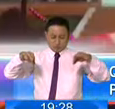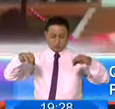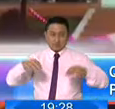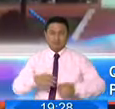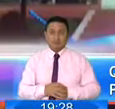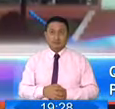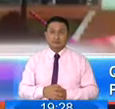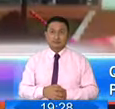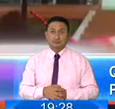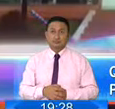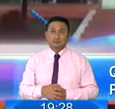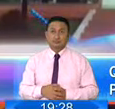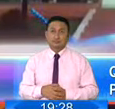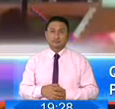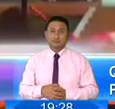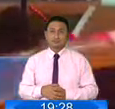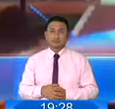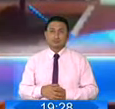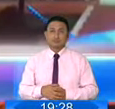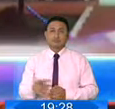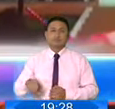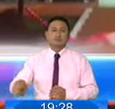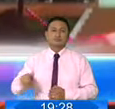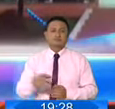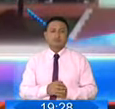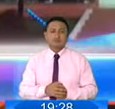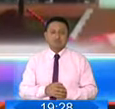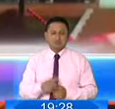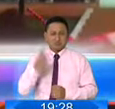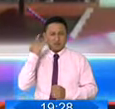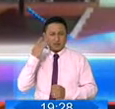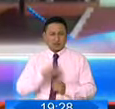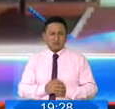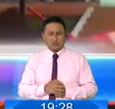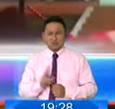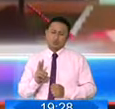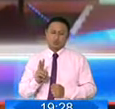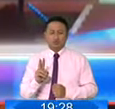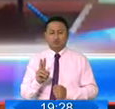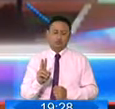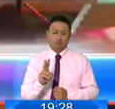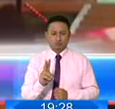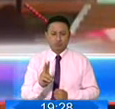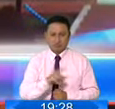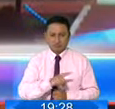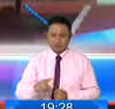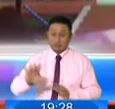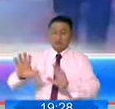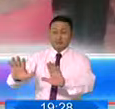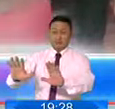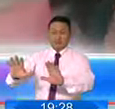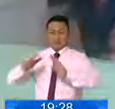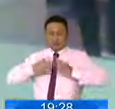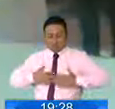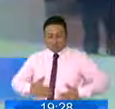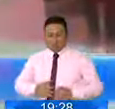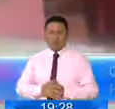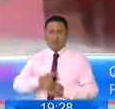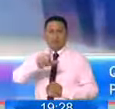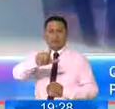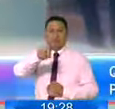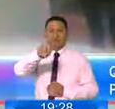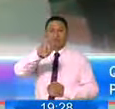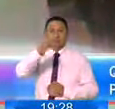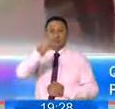Los mismos que se encontraban en una actitud inusual, por lo que se les procedió a realizar un registro minucioso. Luis Patricio, de